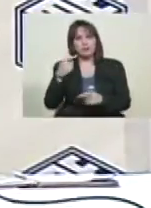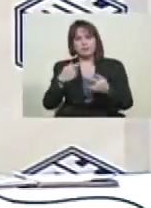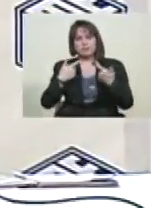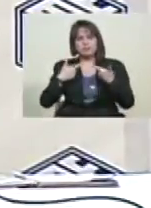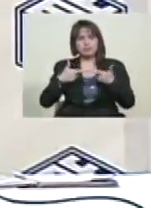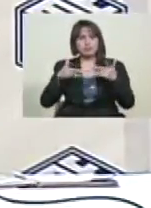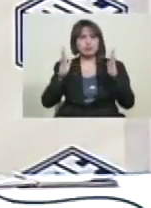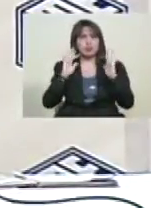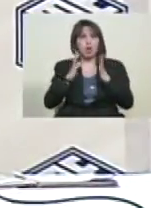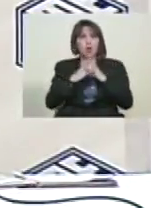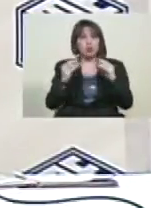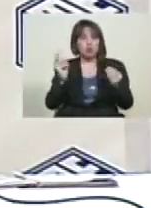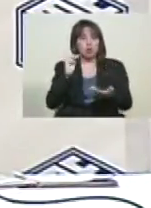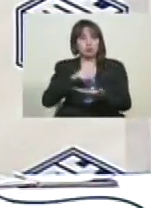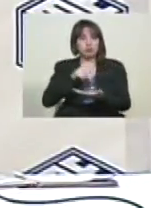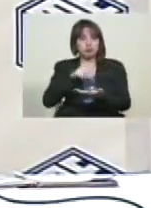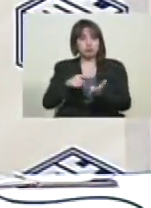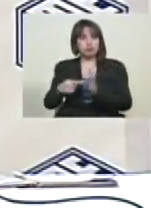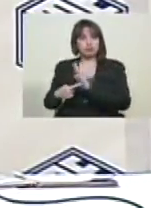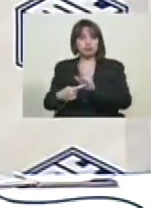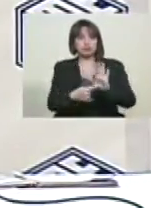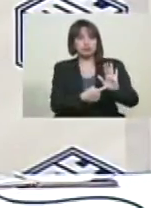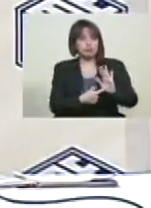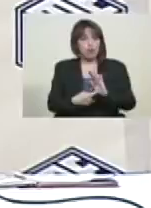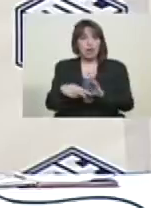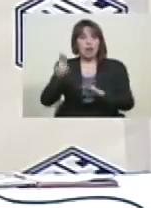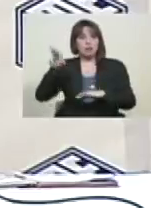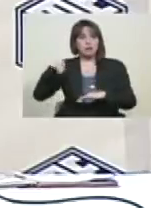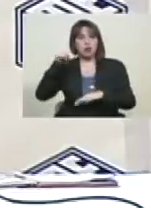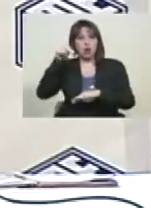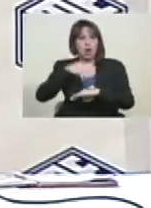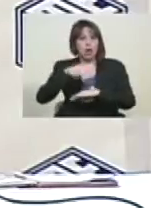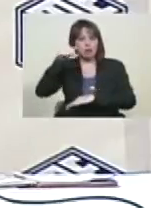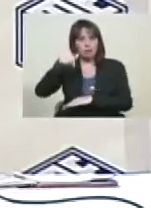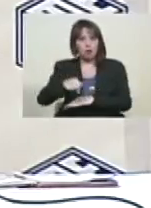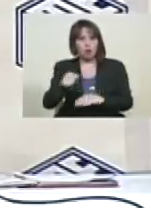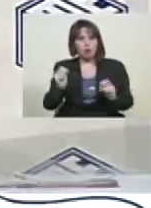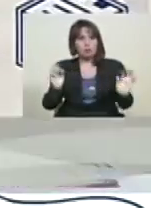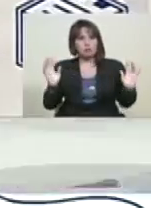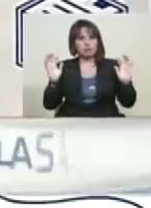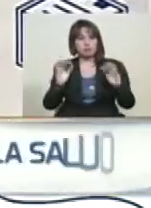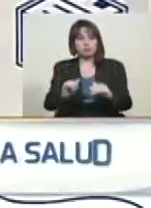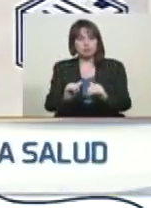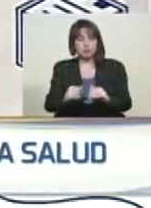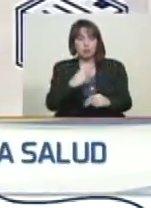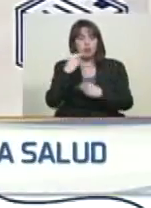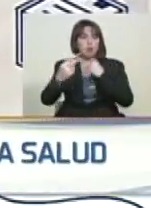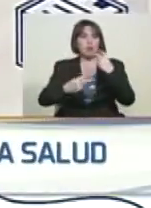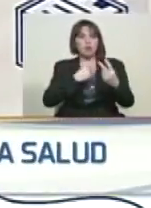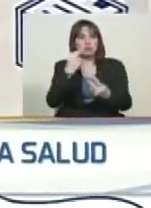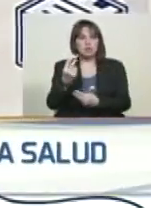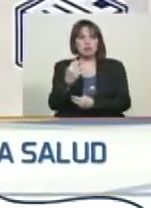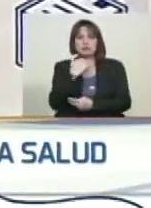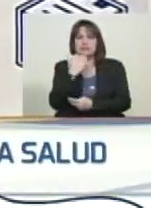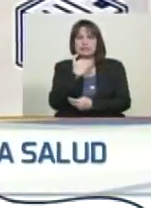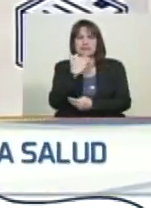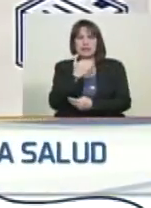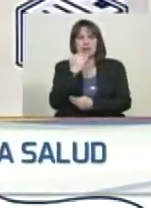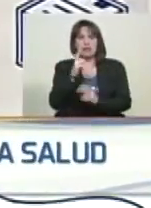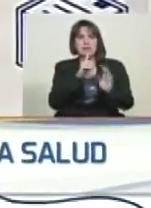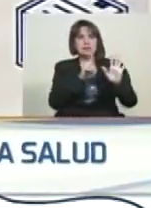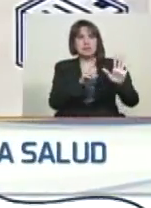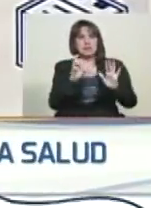la representación del mundo de la salud a nivel nacional está aquí hoy como voceros y voceras. Más de 600 personas nos acompañan